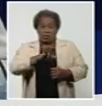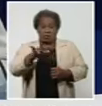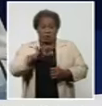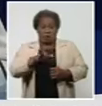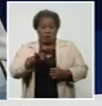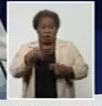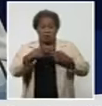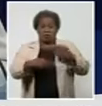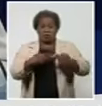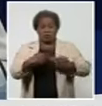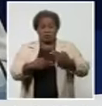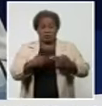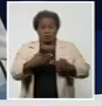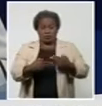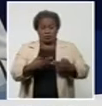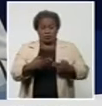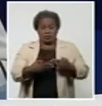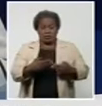que